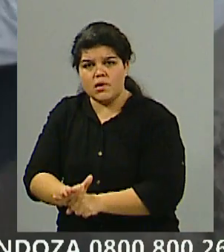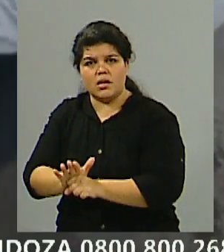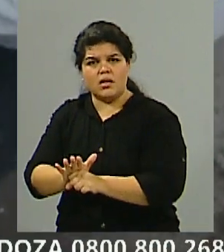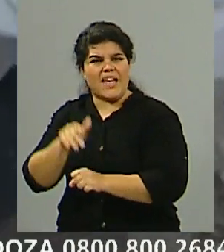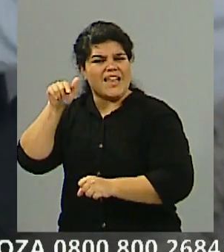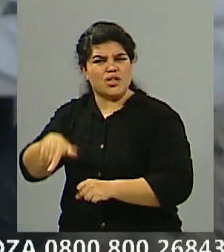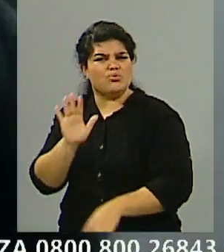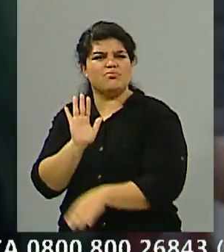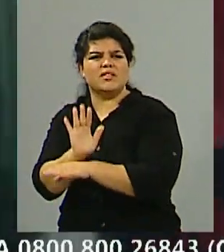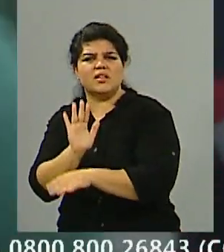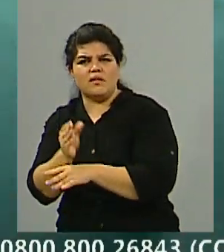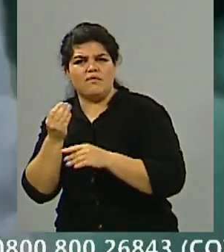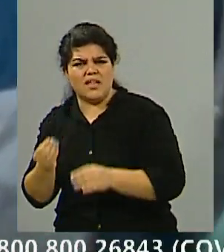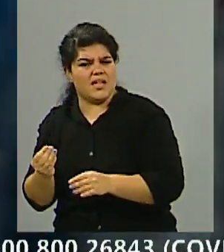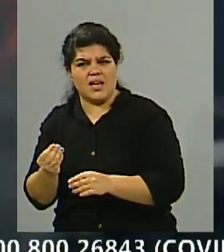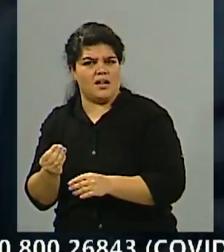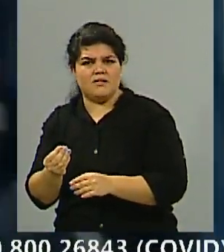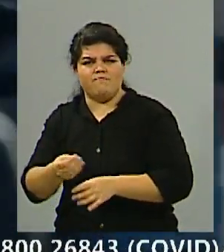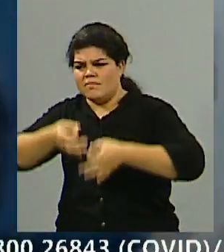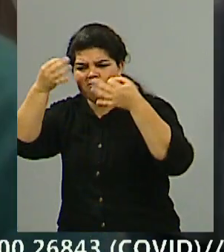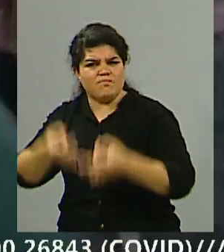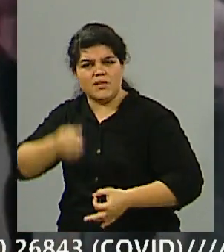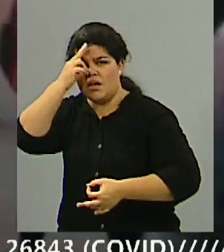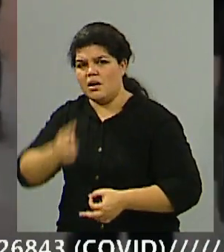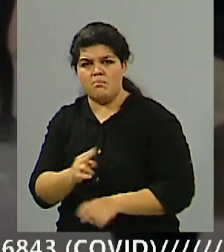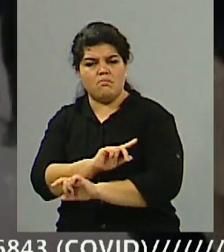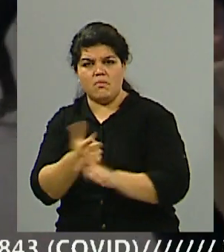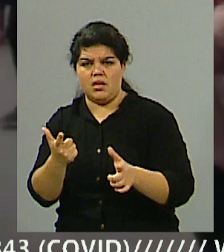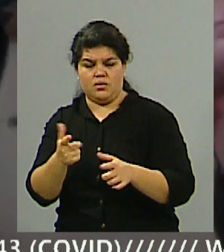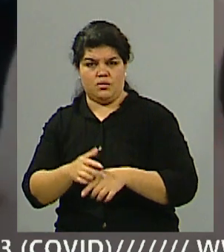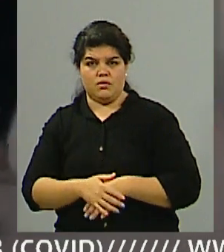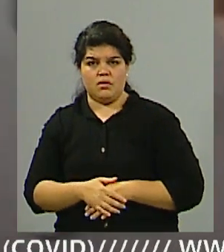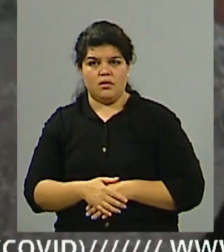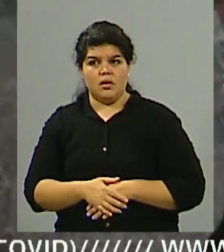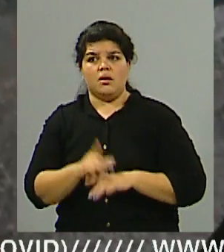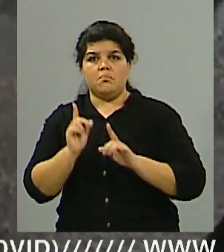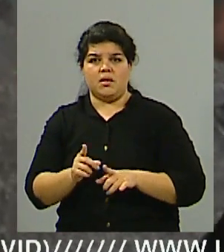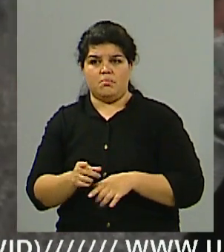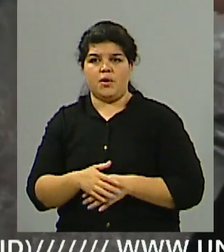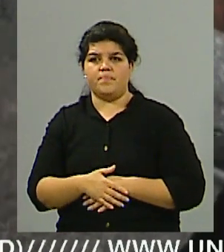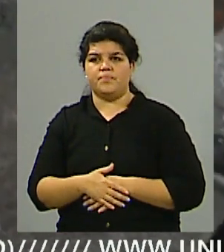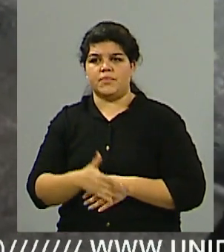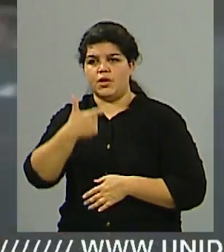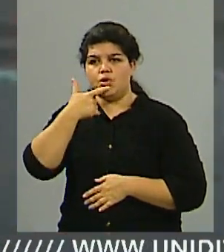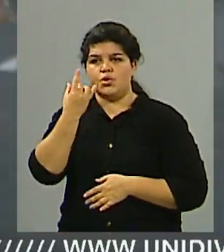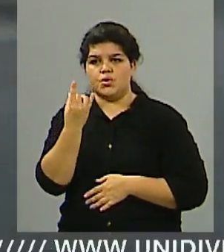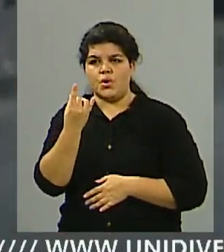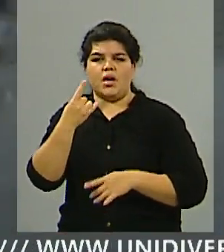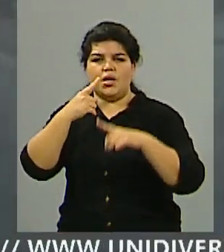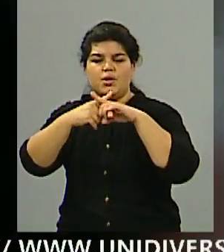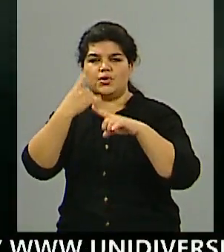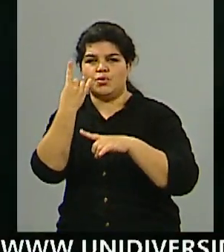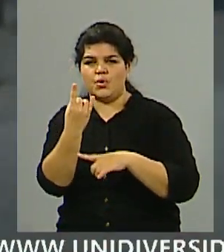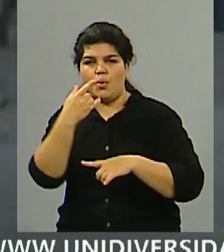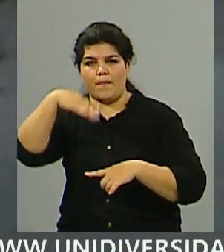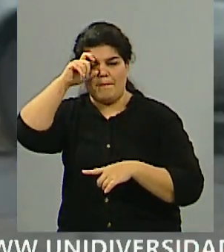desmedro absoluto. Estamos hablando a la fecha, SUMEC está siendo parte de una red que